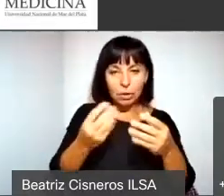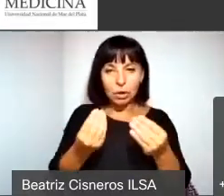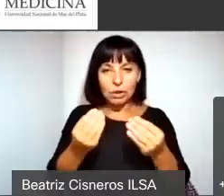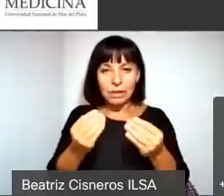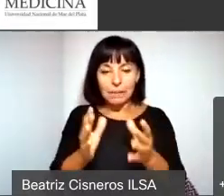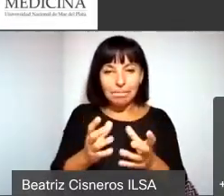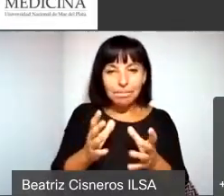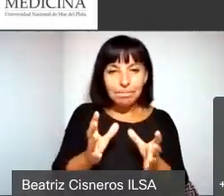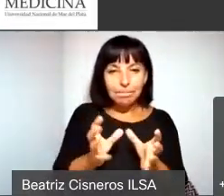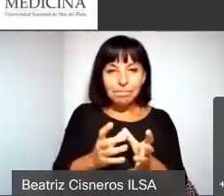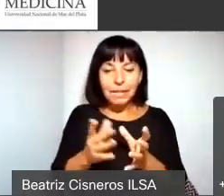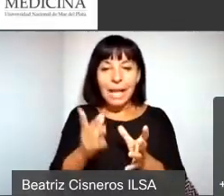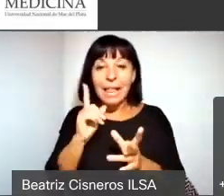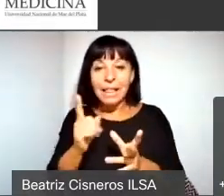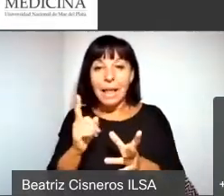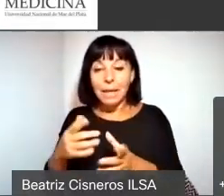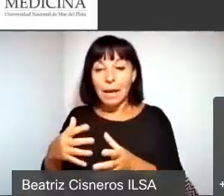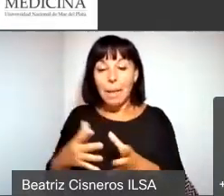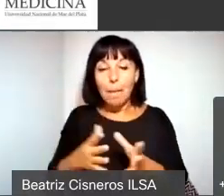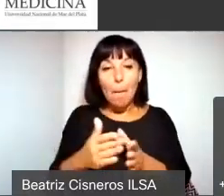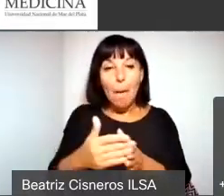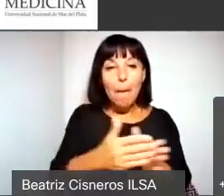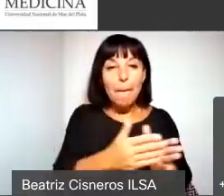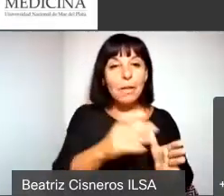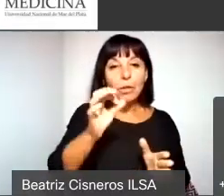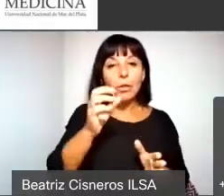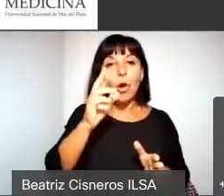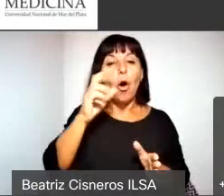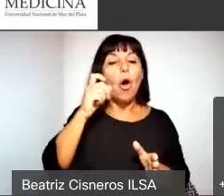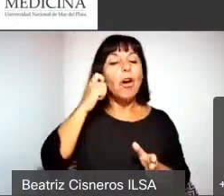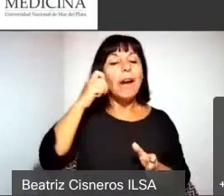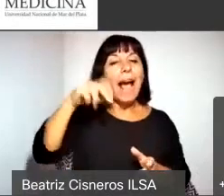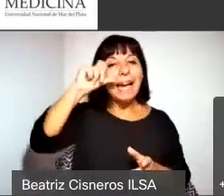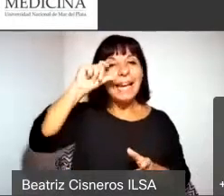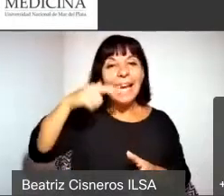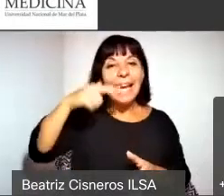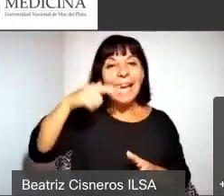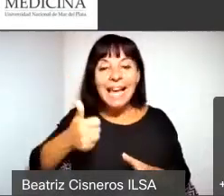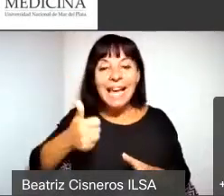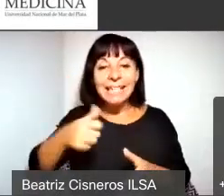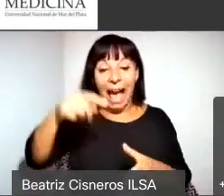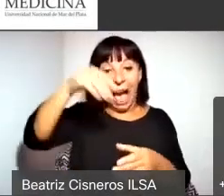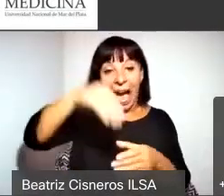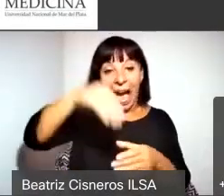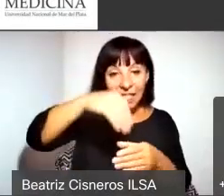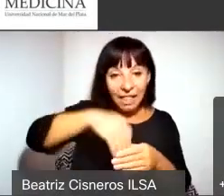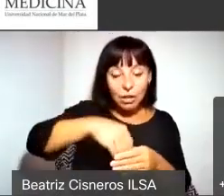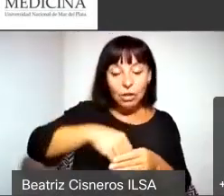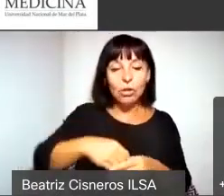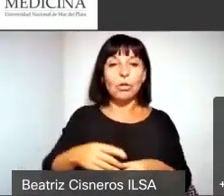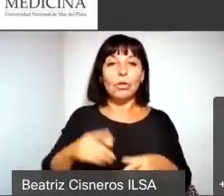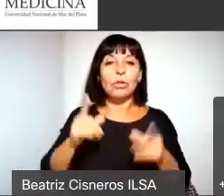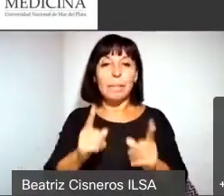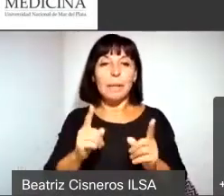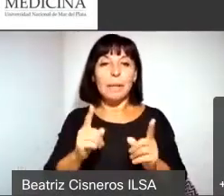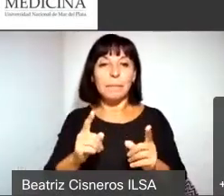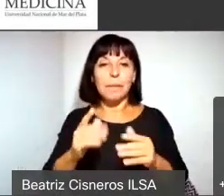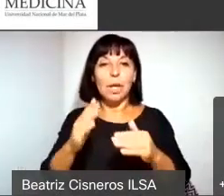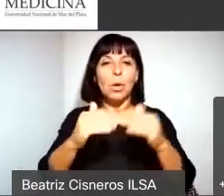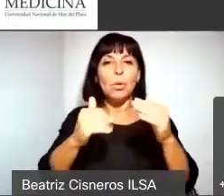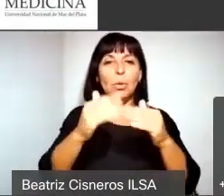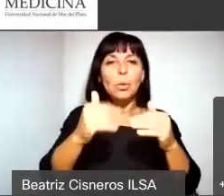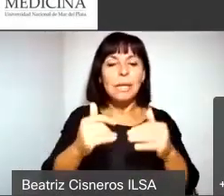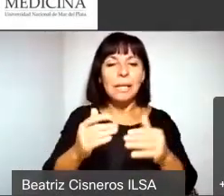permite también el desplazamiento de organelas en su interior, también permite formar estructuras